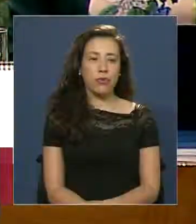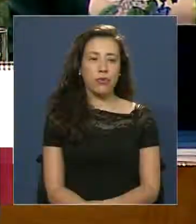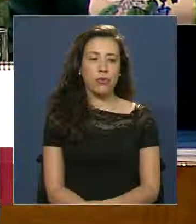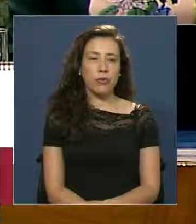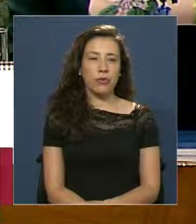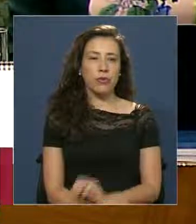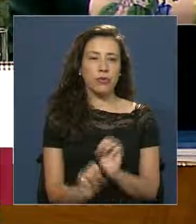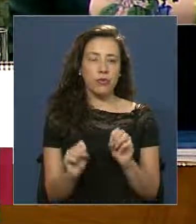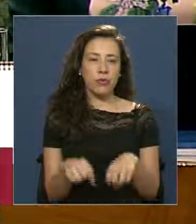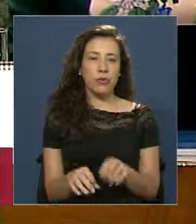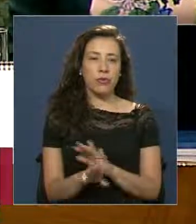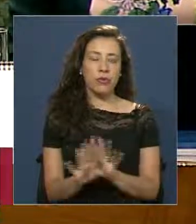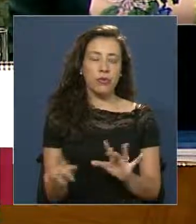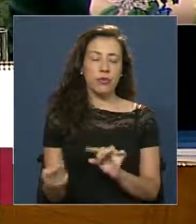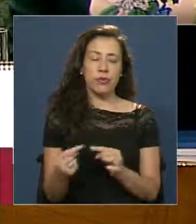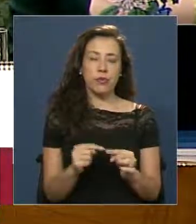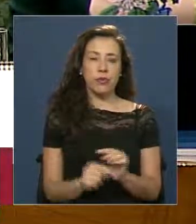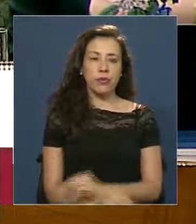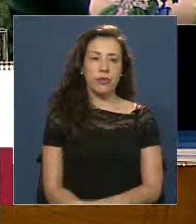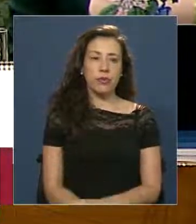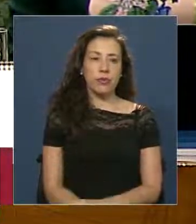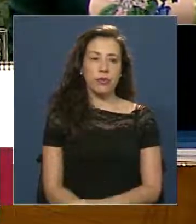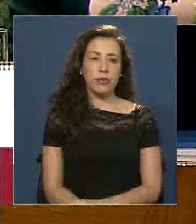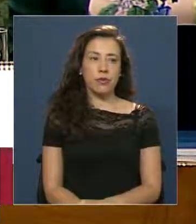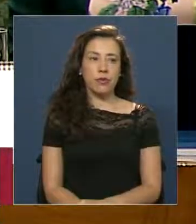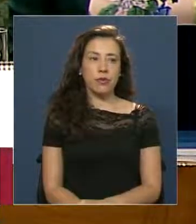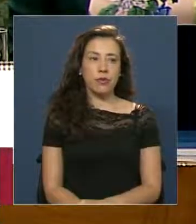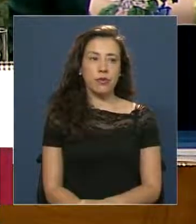bien, aprobado el cierre del debate.